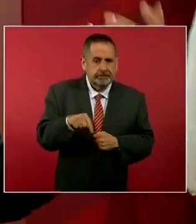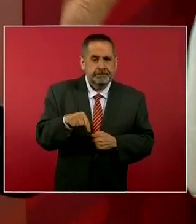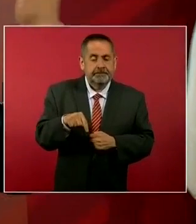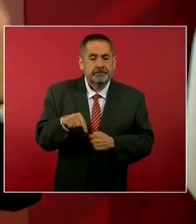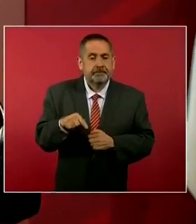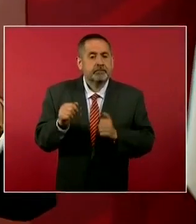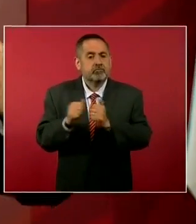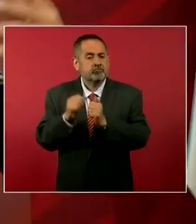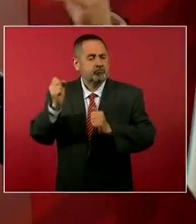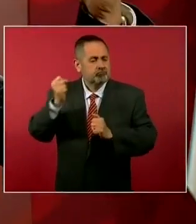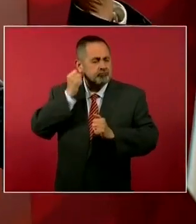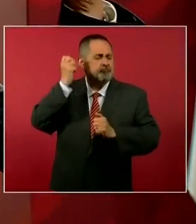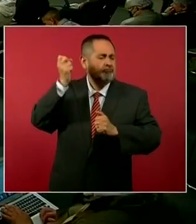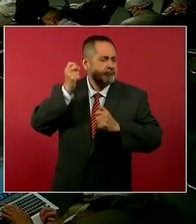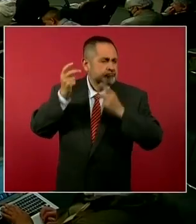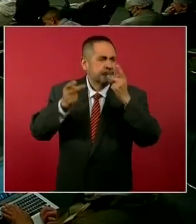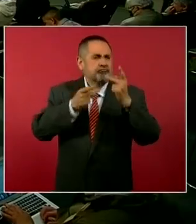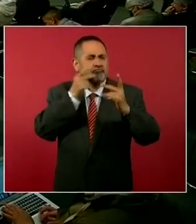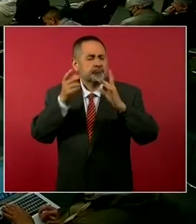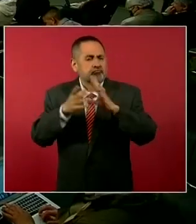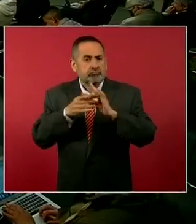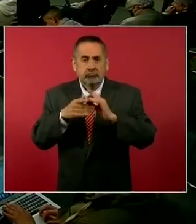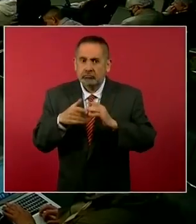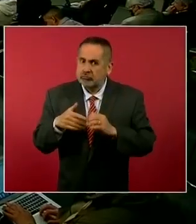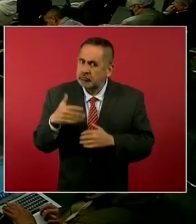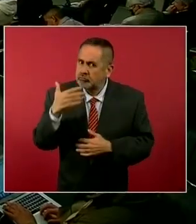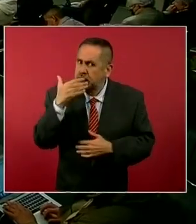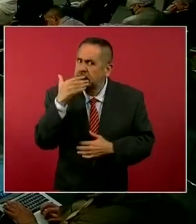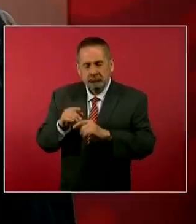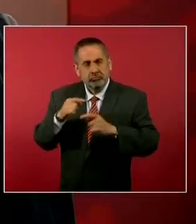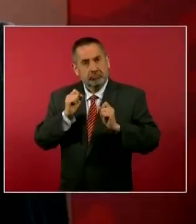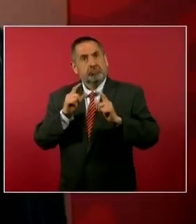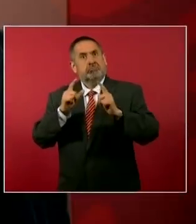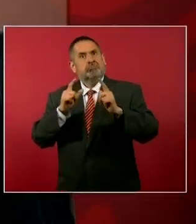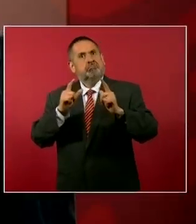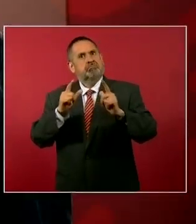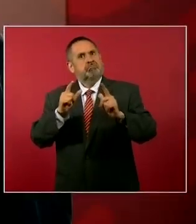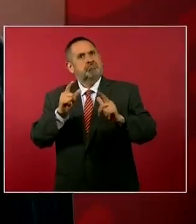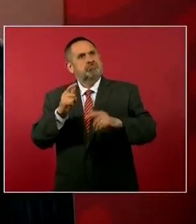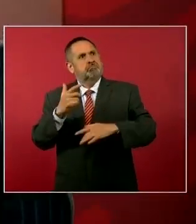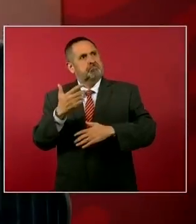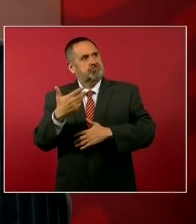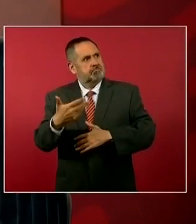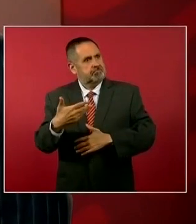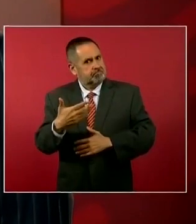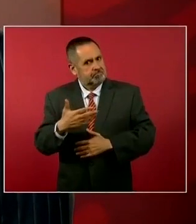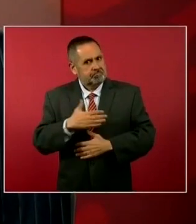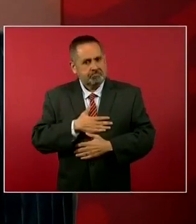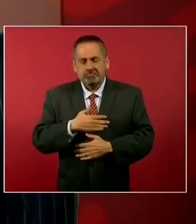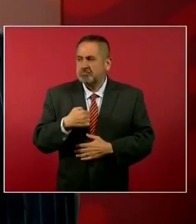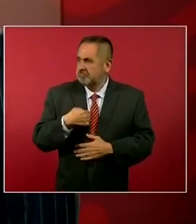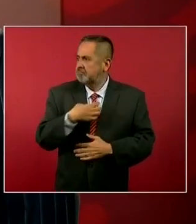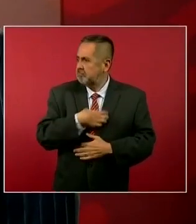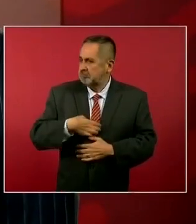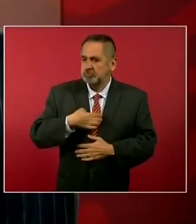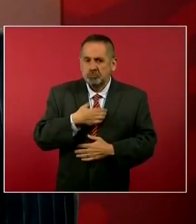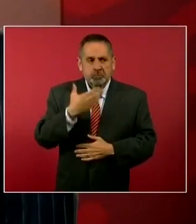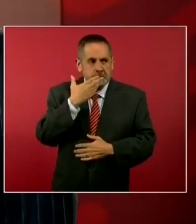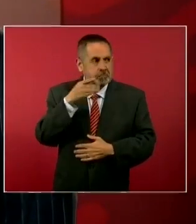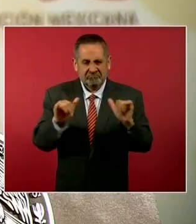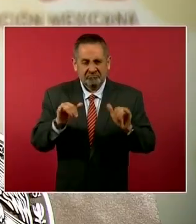con un discurso de avanzada y me quedé muy satisfecho, muy contento,